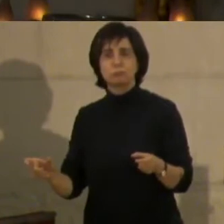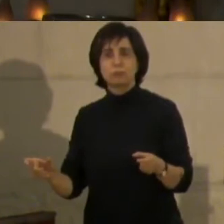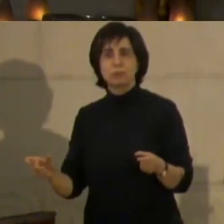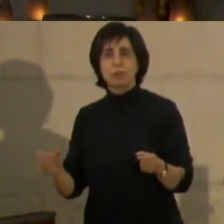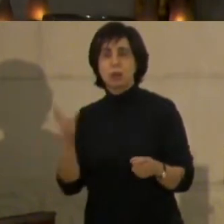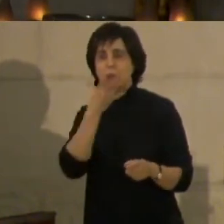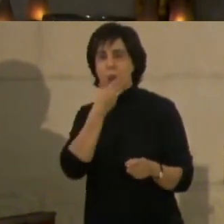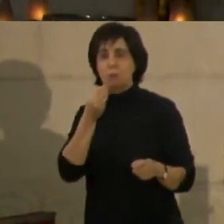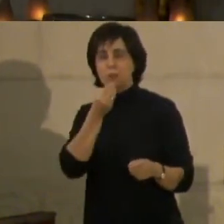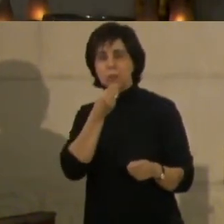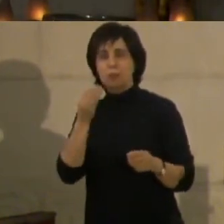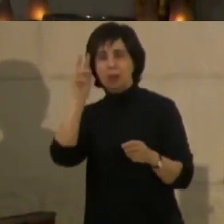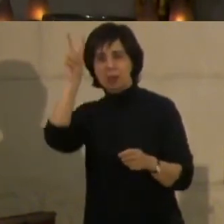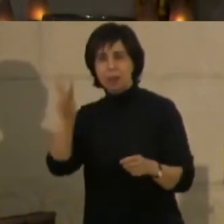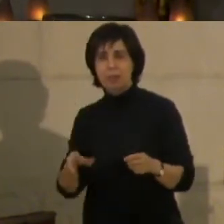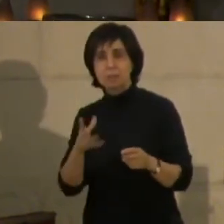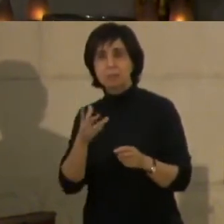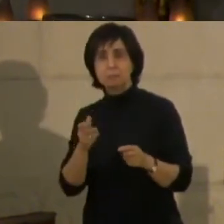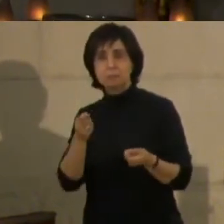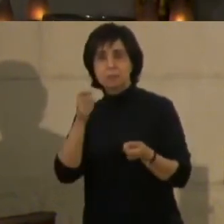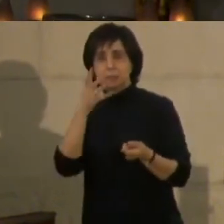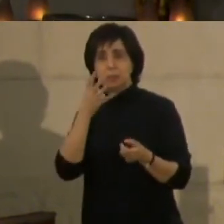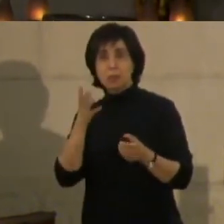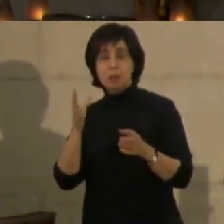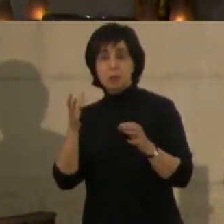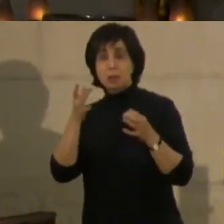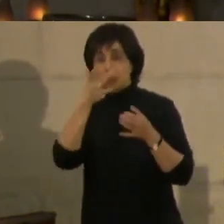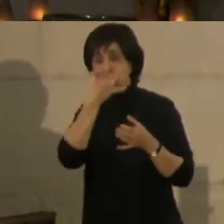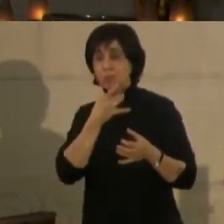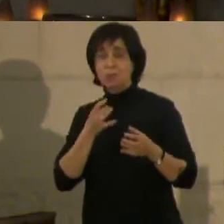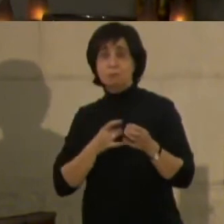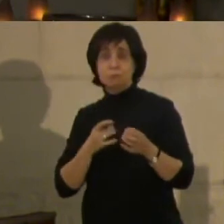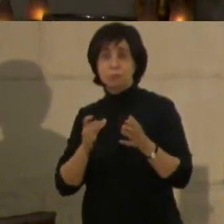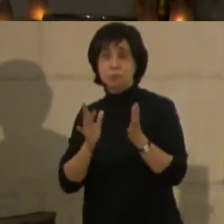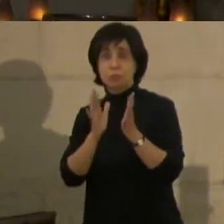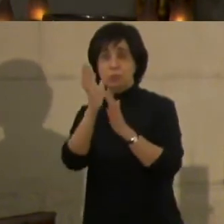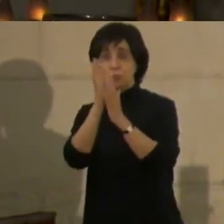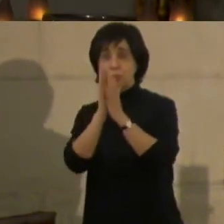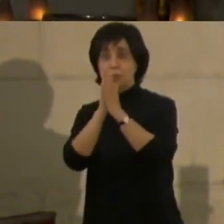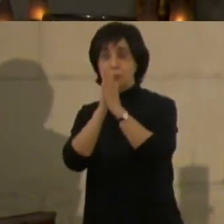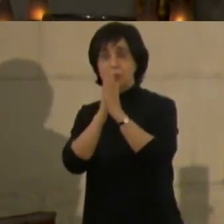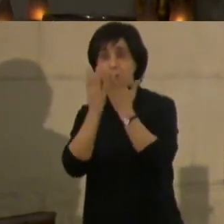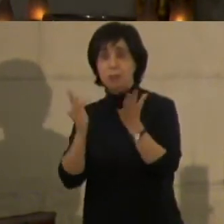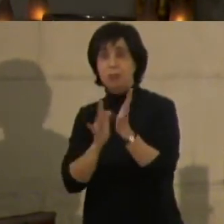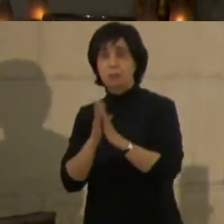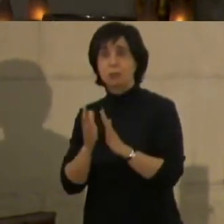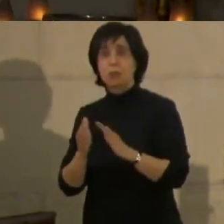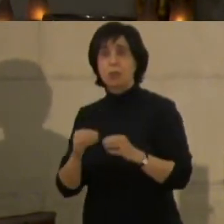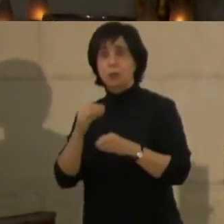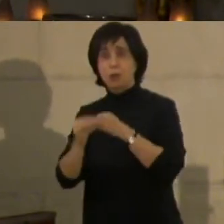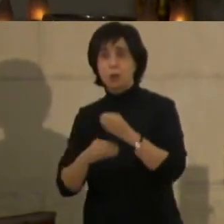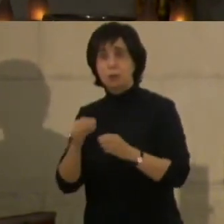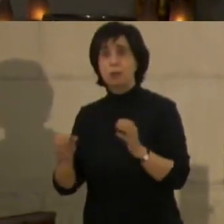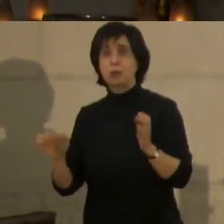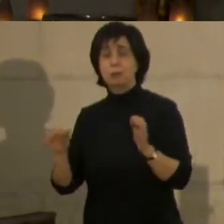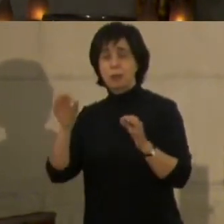Qué bonita es la expresión que utiliza el Evangelio. El que obra la verdad se